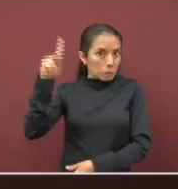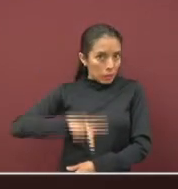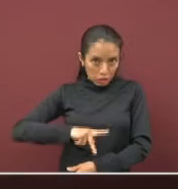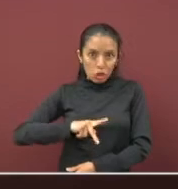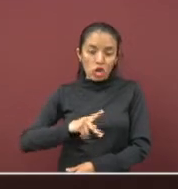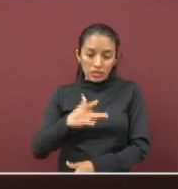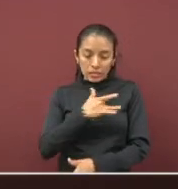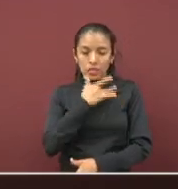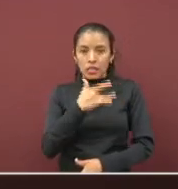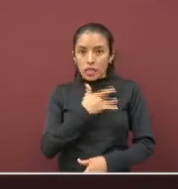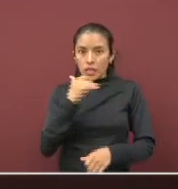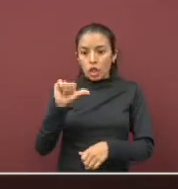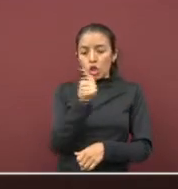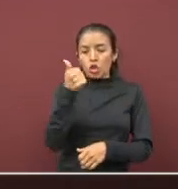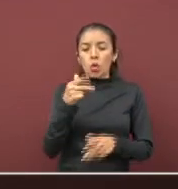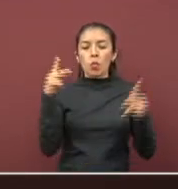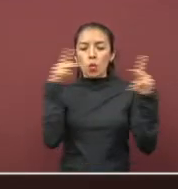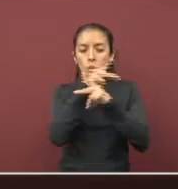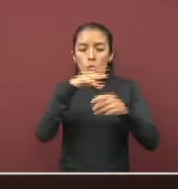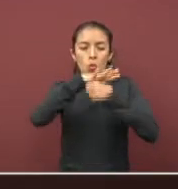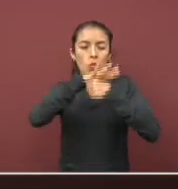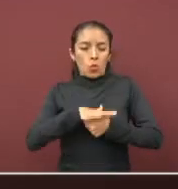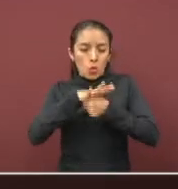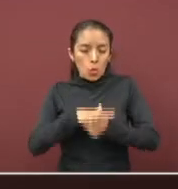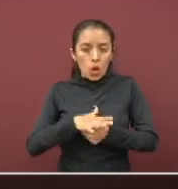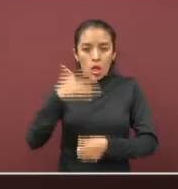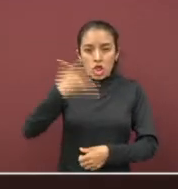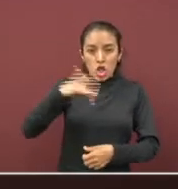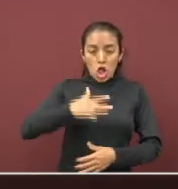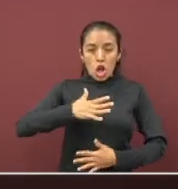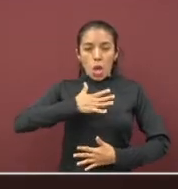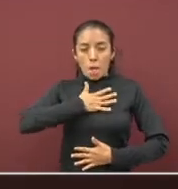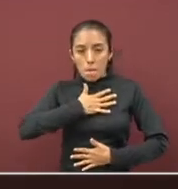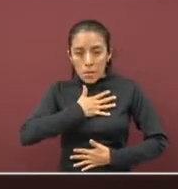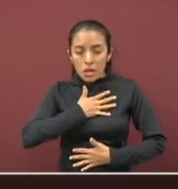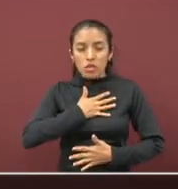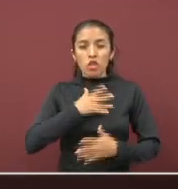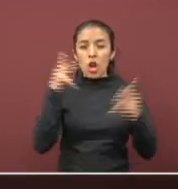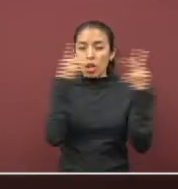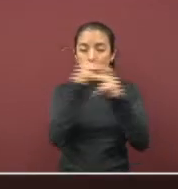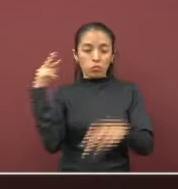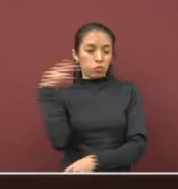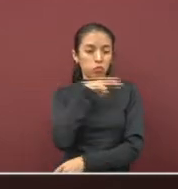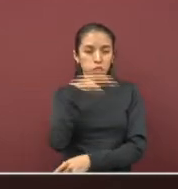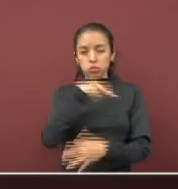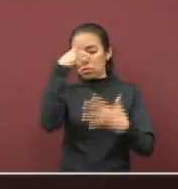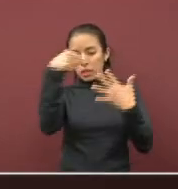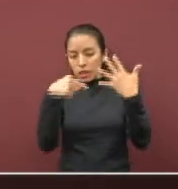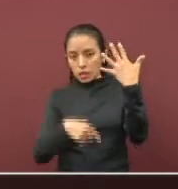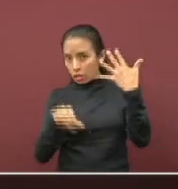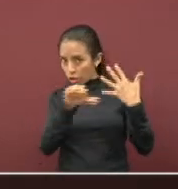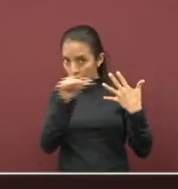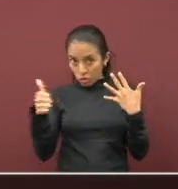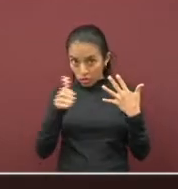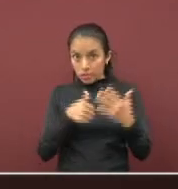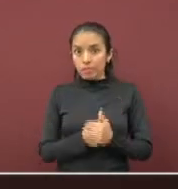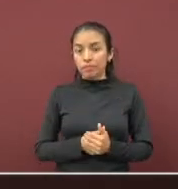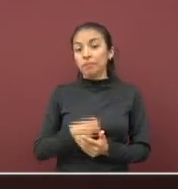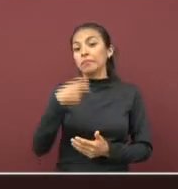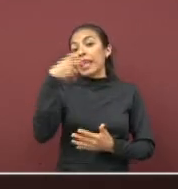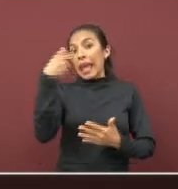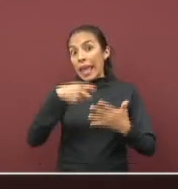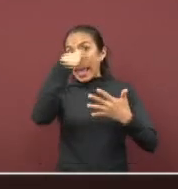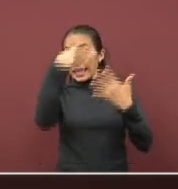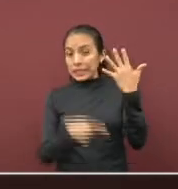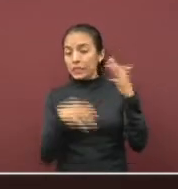como la dificultad para respirar dolor de pecho o respiración rápida entre otros estos síntomas son datos de